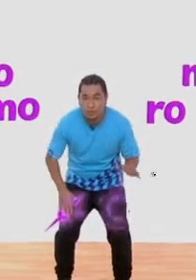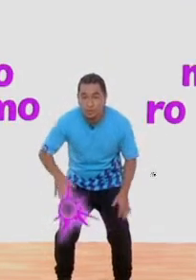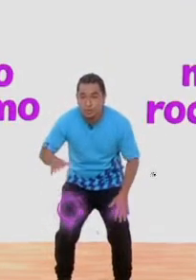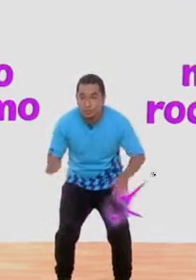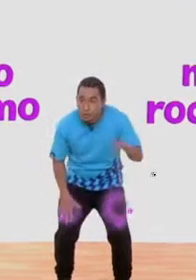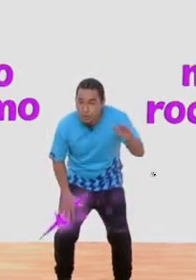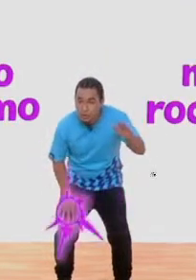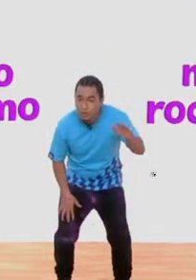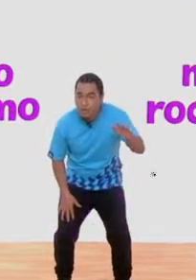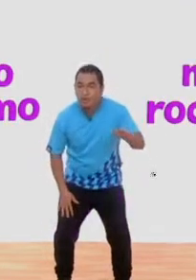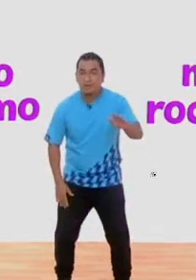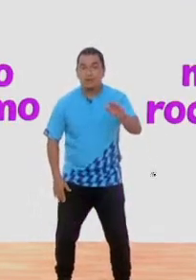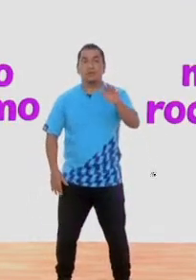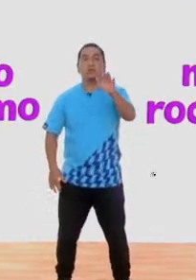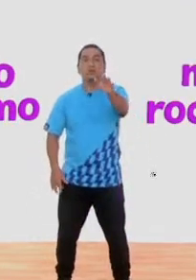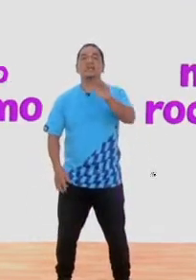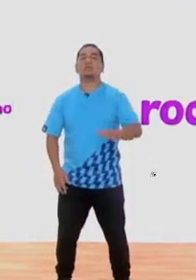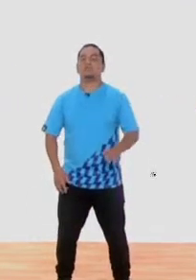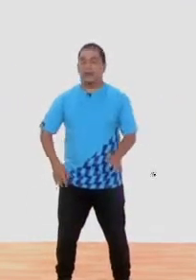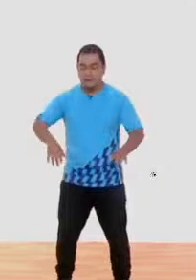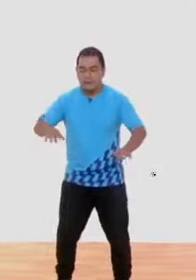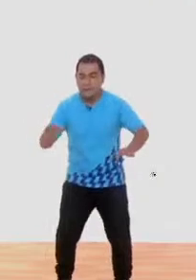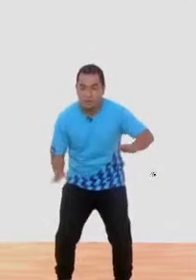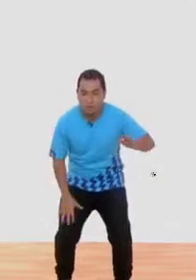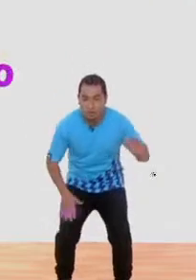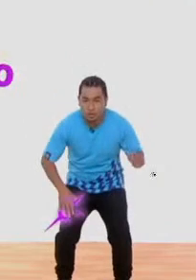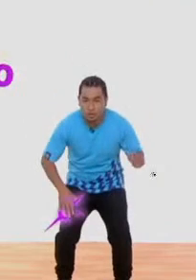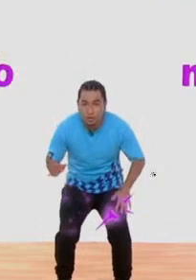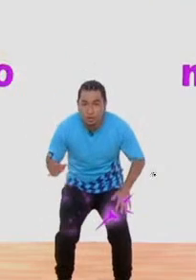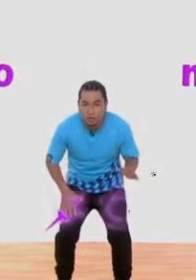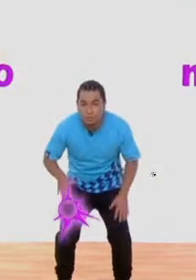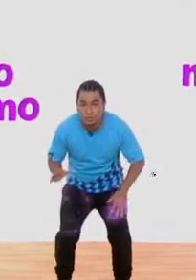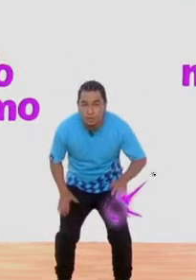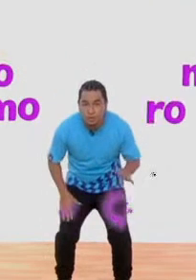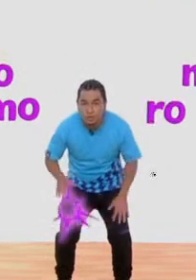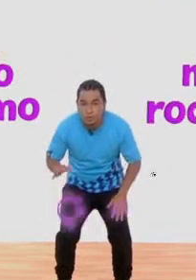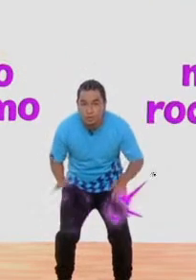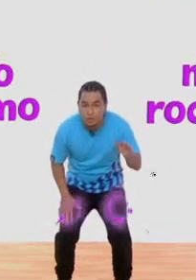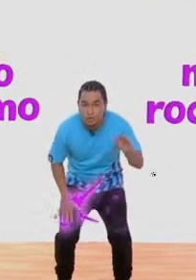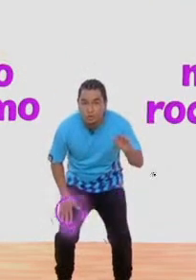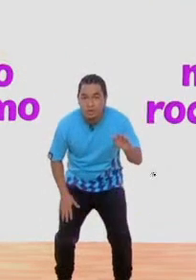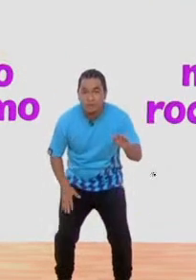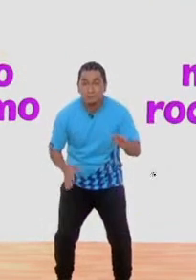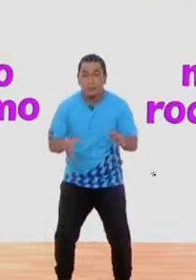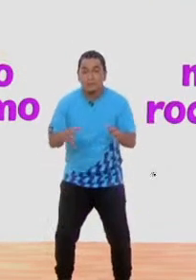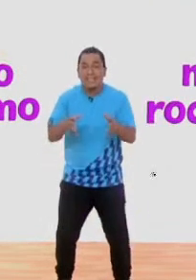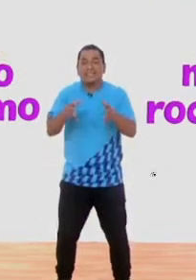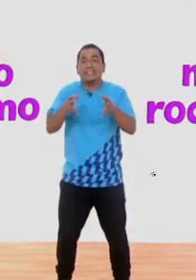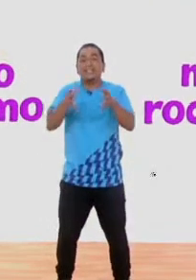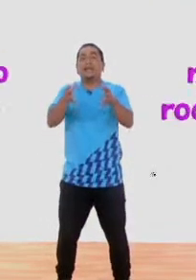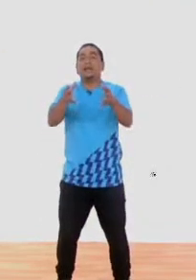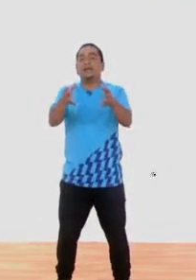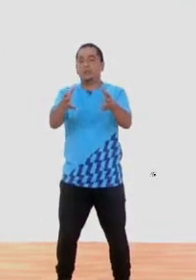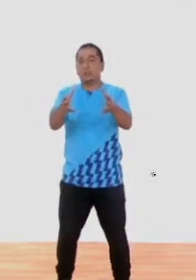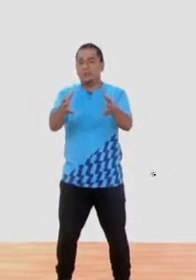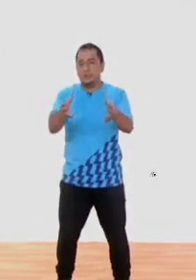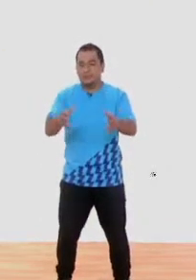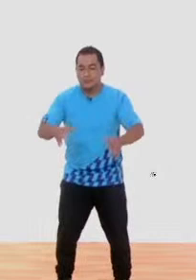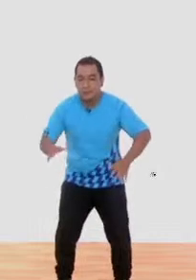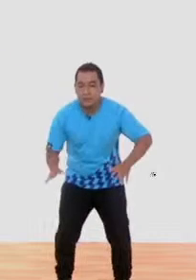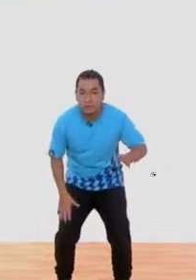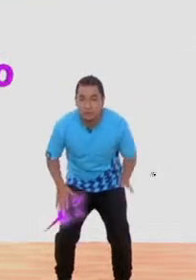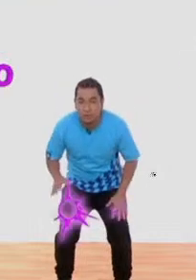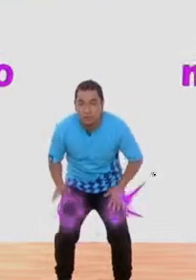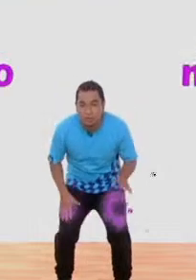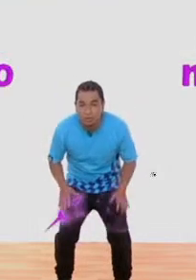como rocoto. La clase de hoy es inglés, chicos. Una última. Yo no como rocoto. Do you speak English? Un poquito